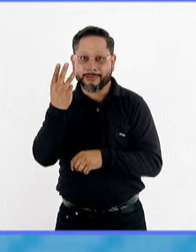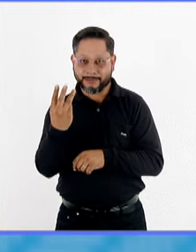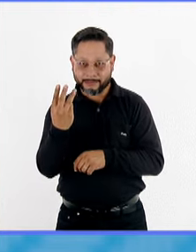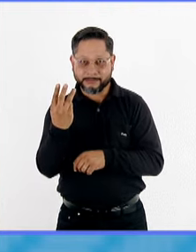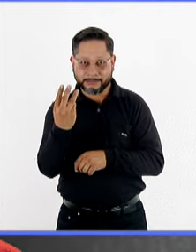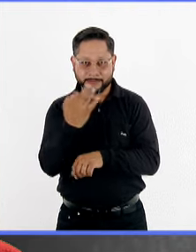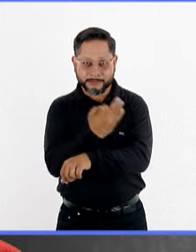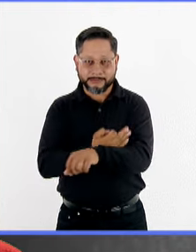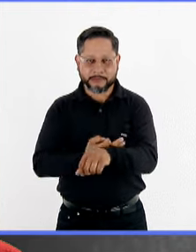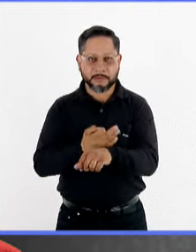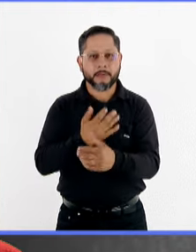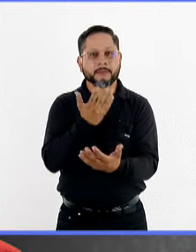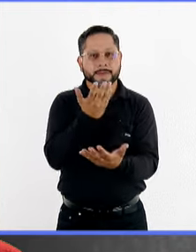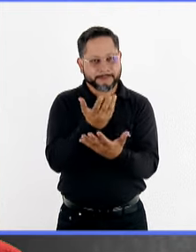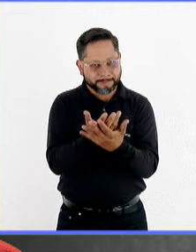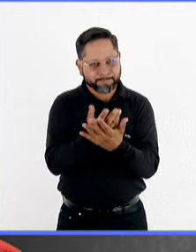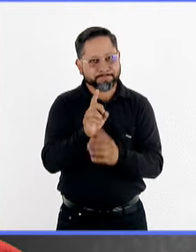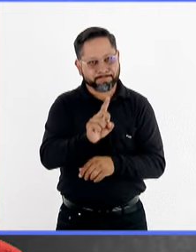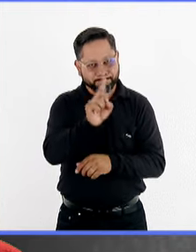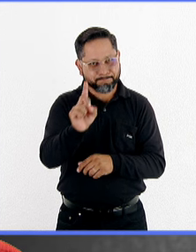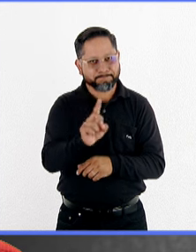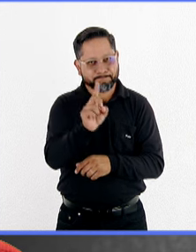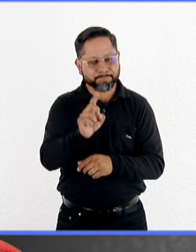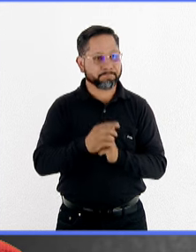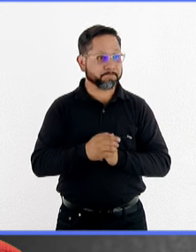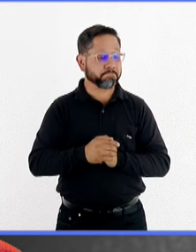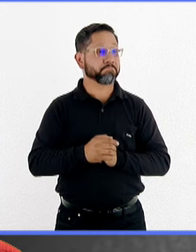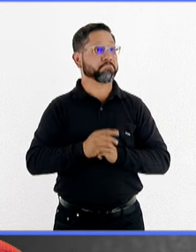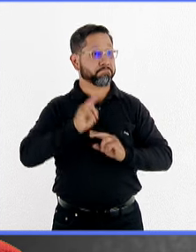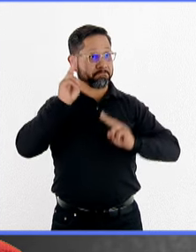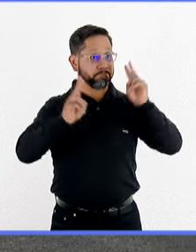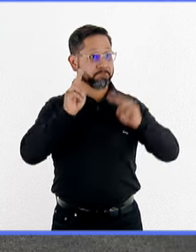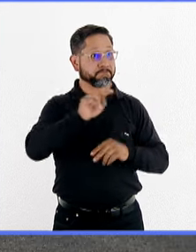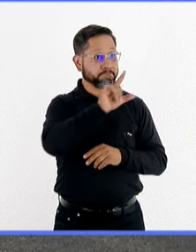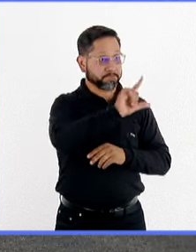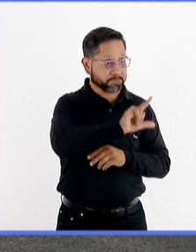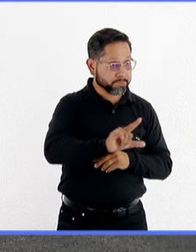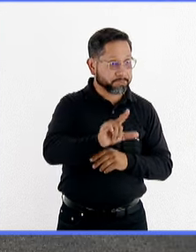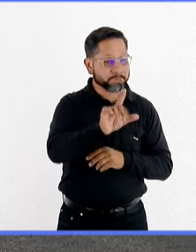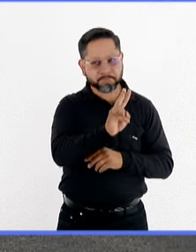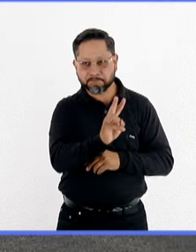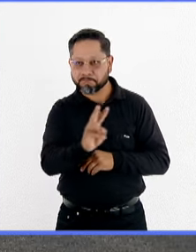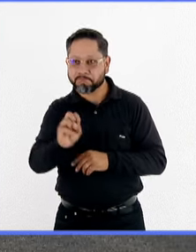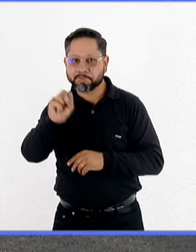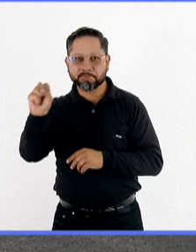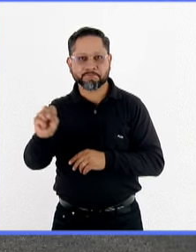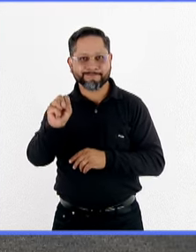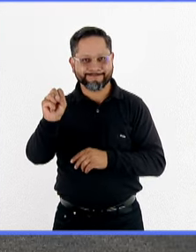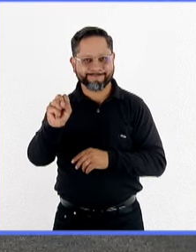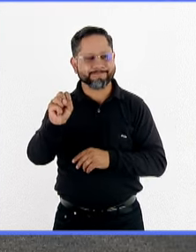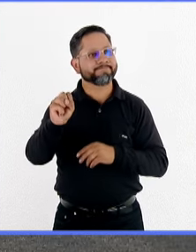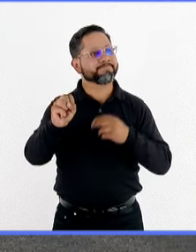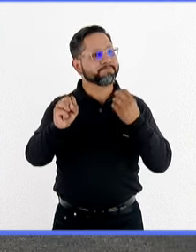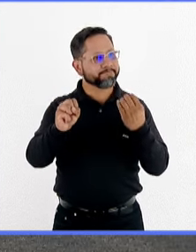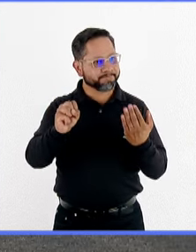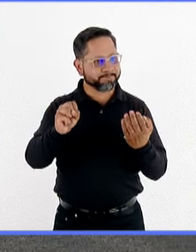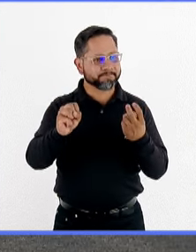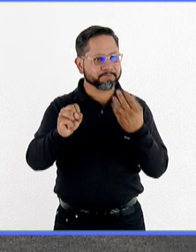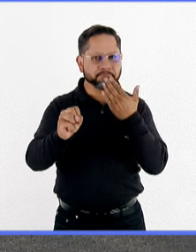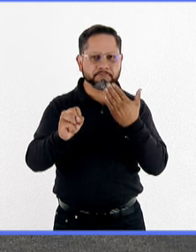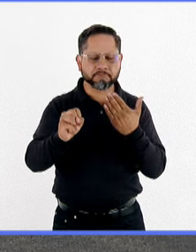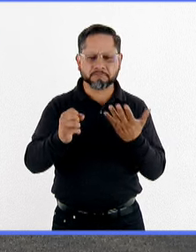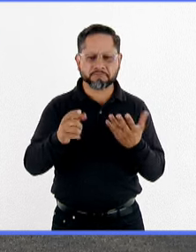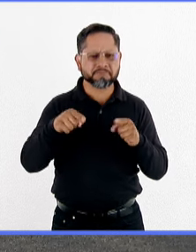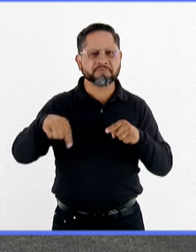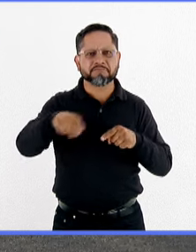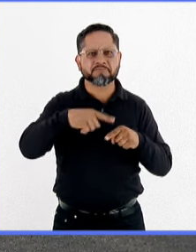tarde. Descansamos los domingos. Pero podemos visitarlo de lunes a sábado. Y es importante tener en consideración algunos